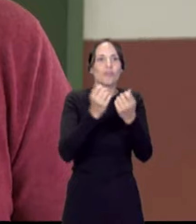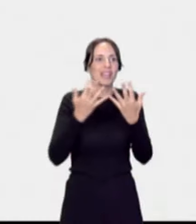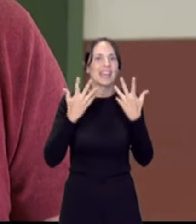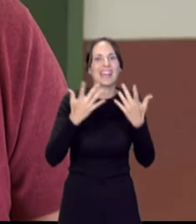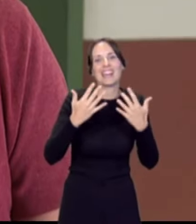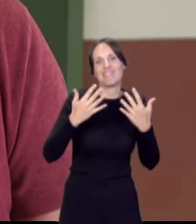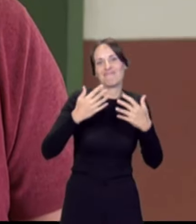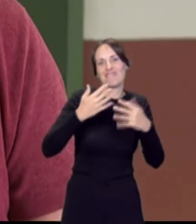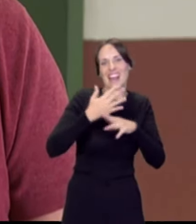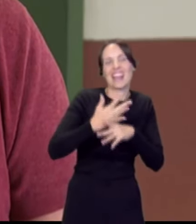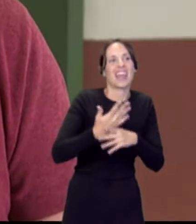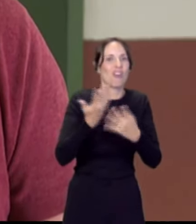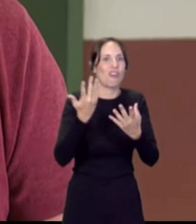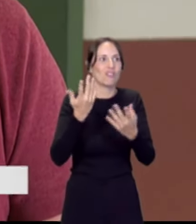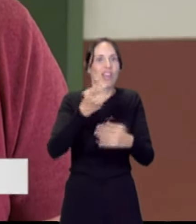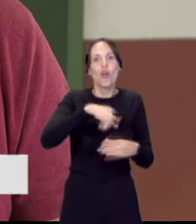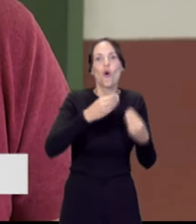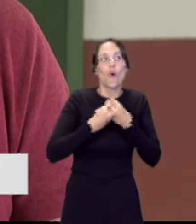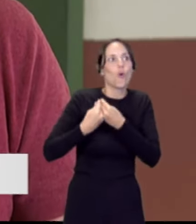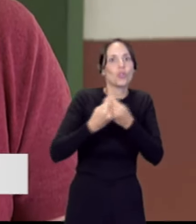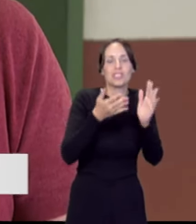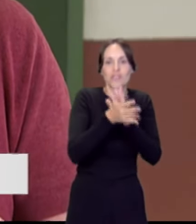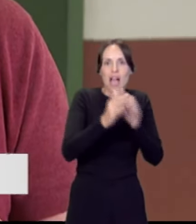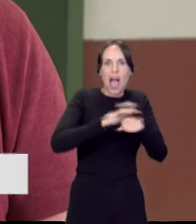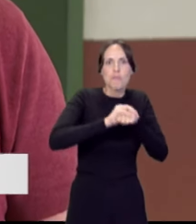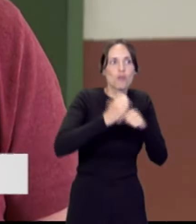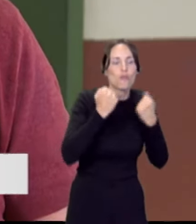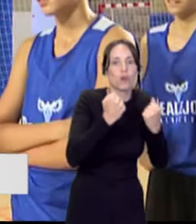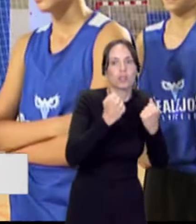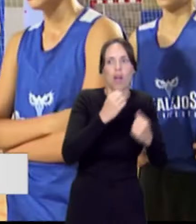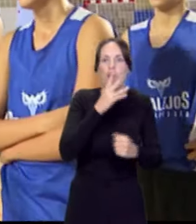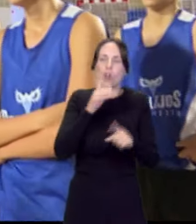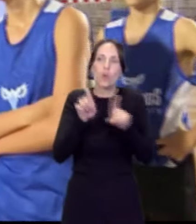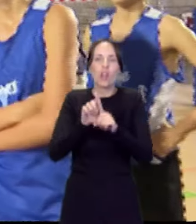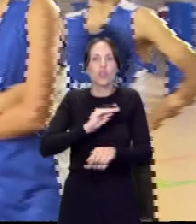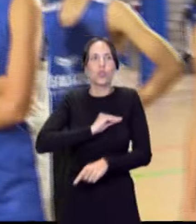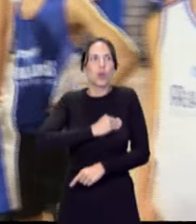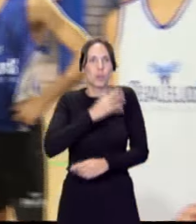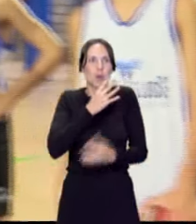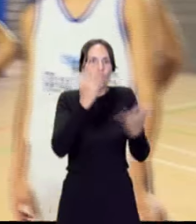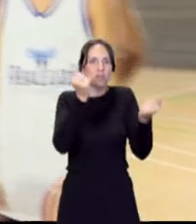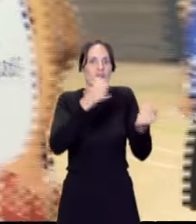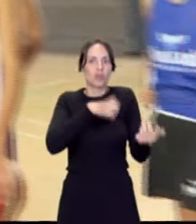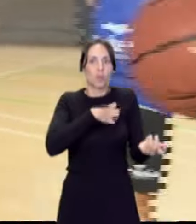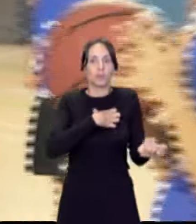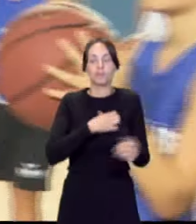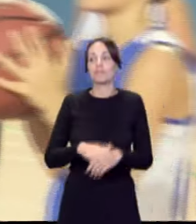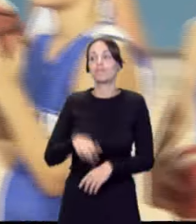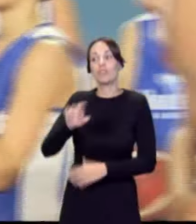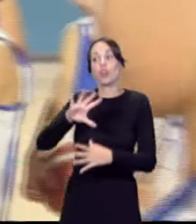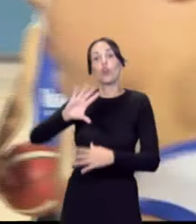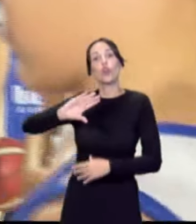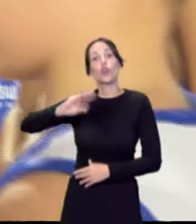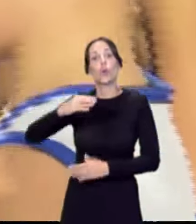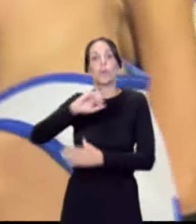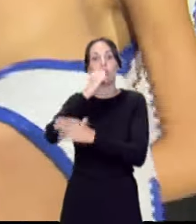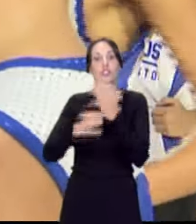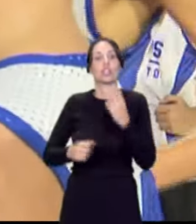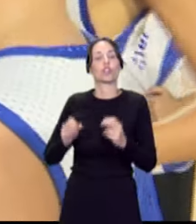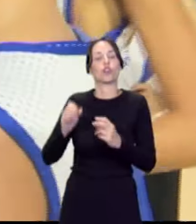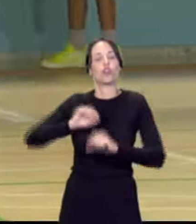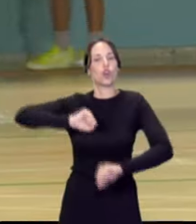verdad. Están pasando como ese duelo, el de no haberse podido despedir. Situación similar a la que han vivido este club de baloncesto de Los